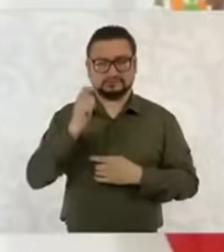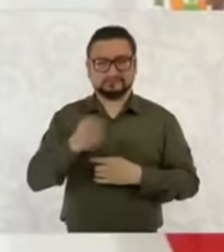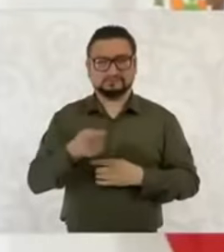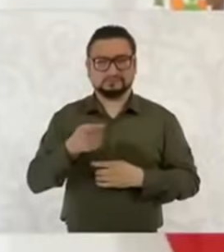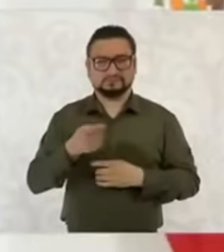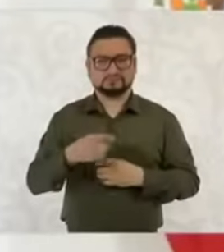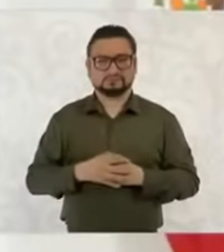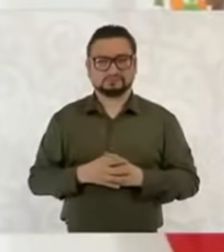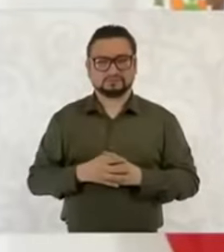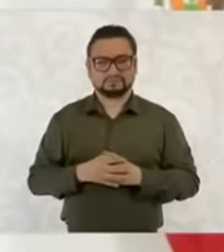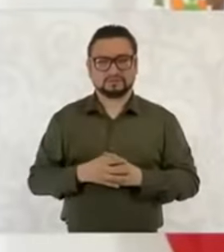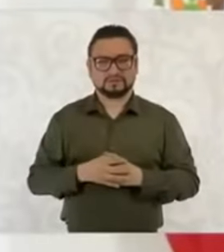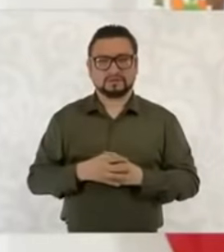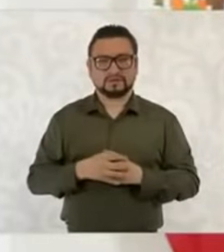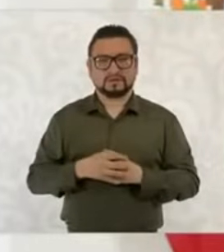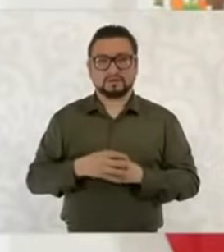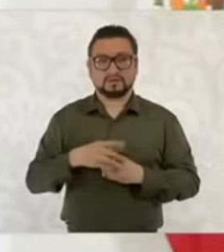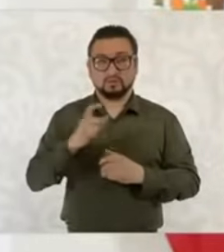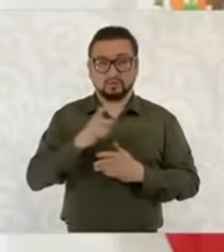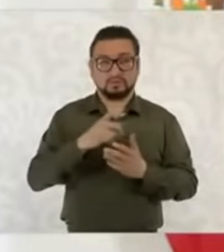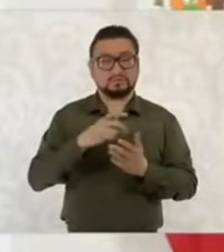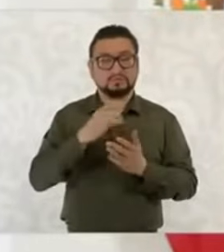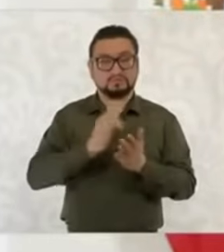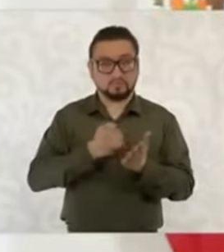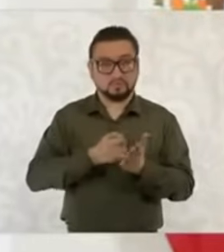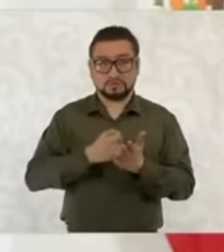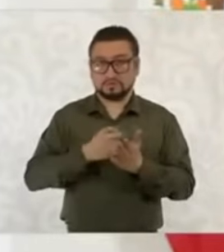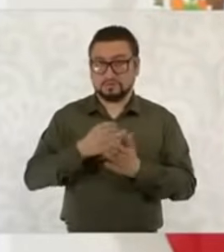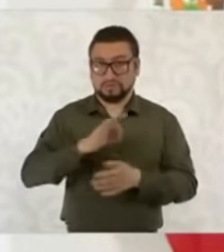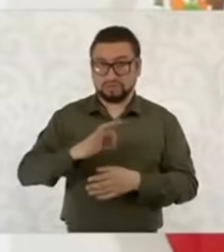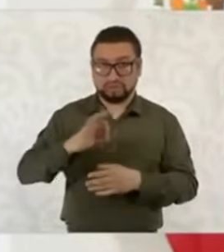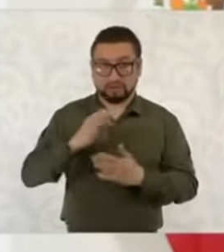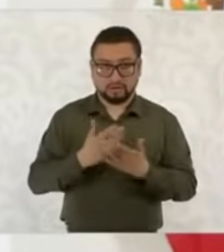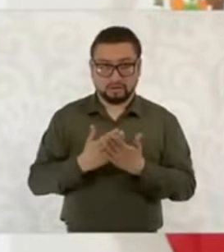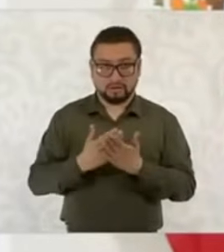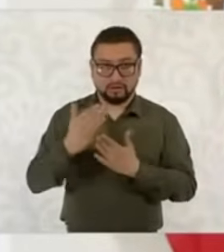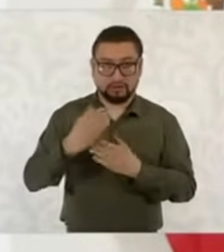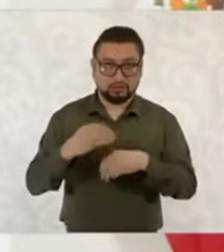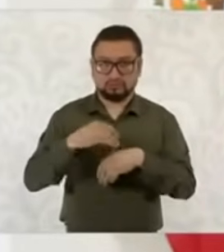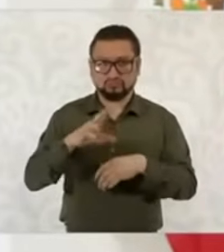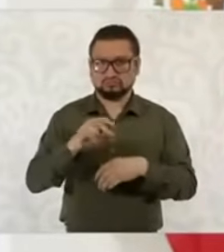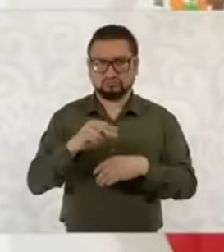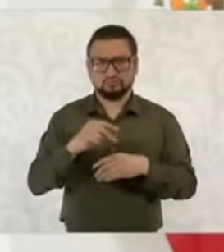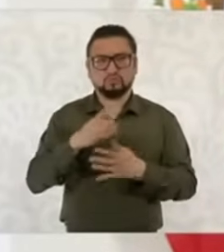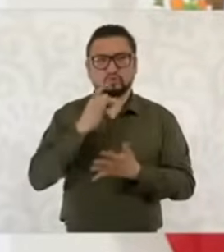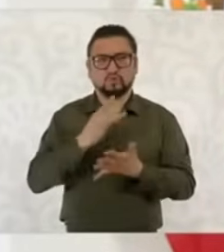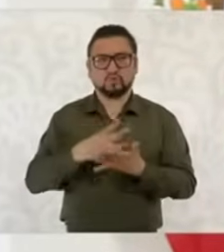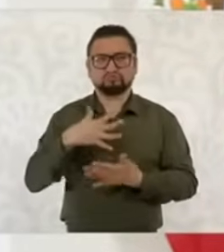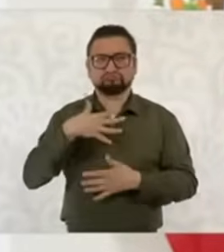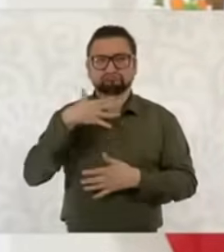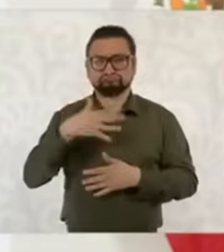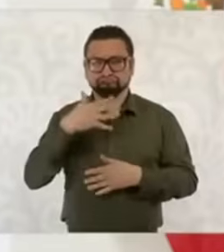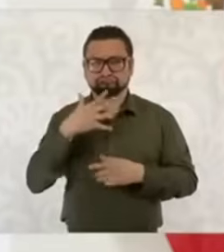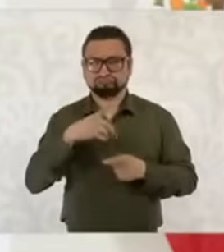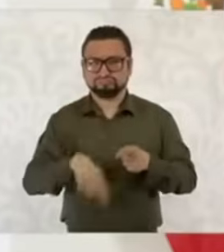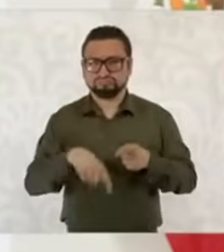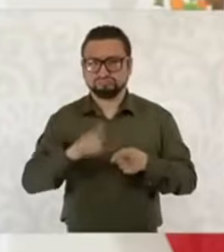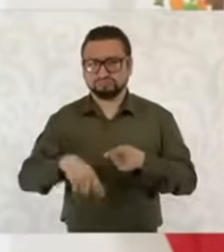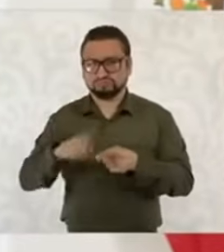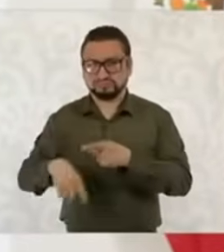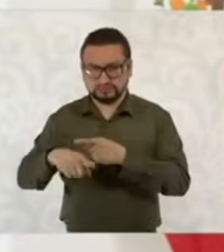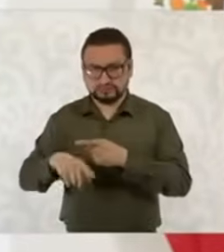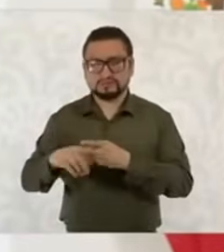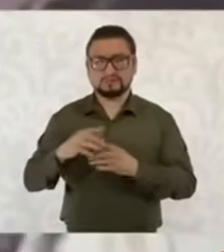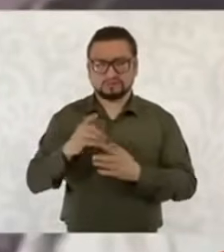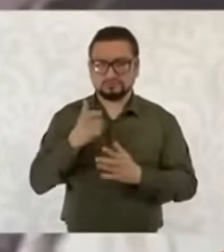sin reforma fiscal, sin mover impuestos, simplemente combatiendo la corrupción, siendo más eficientes